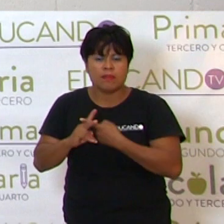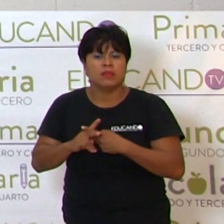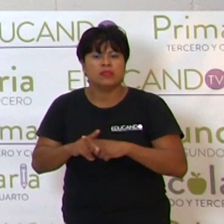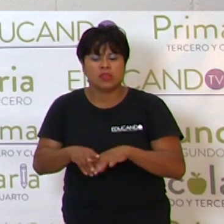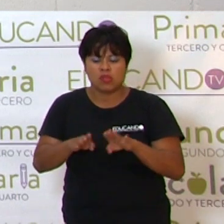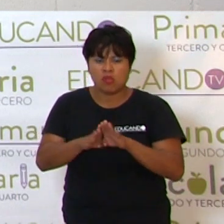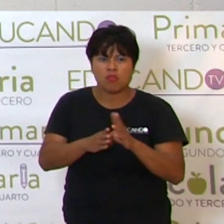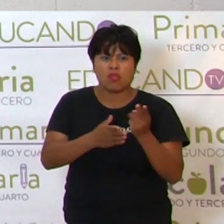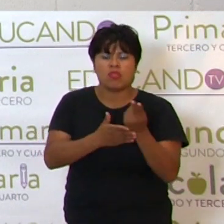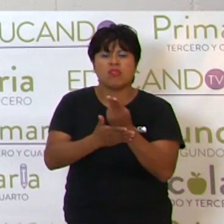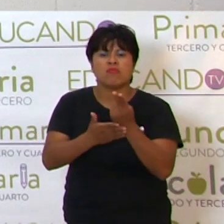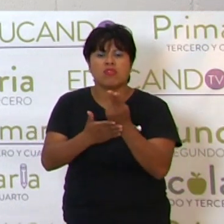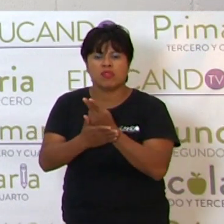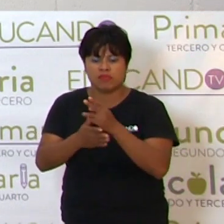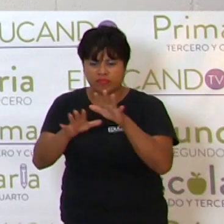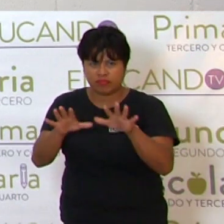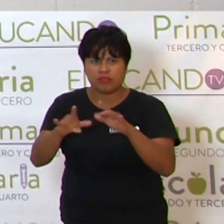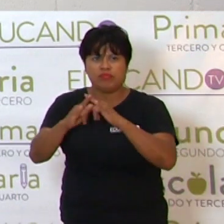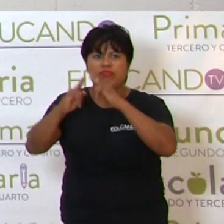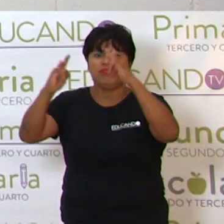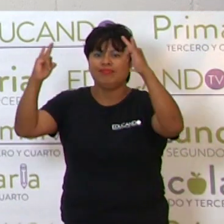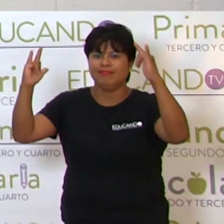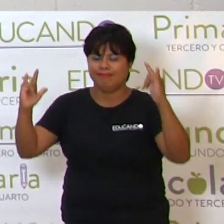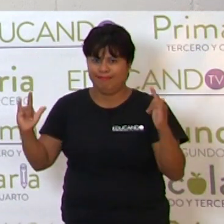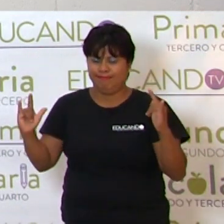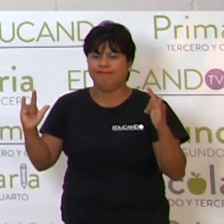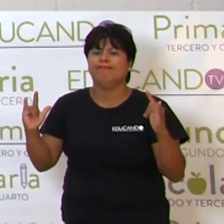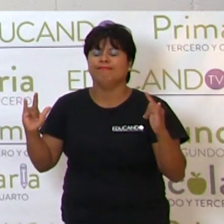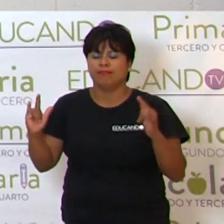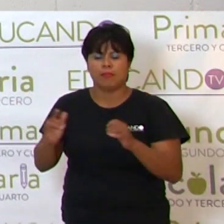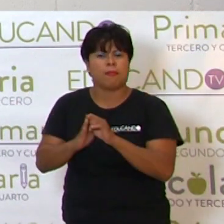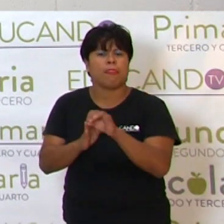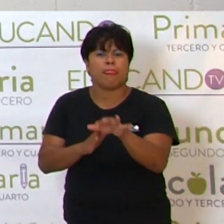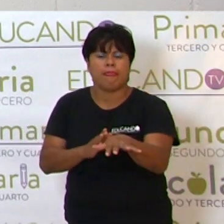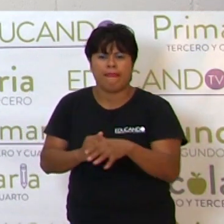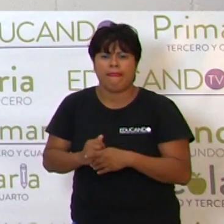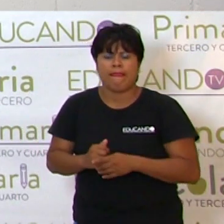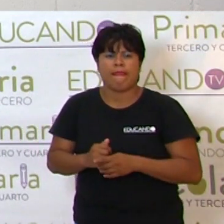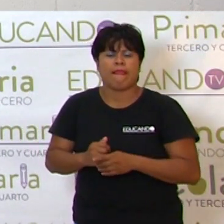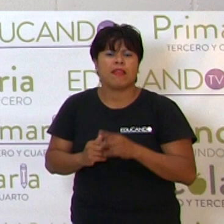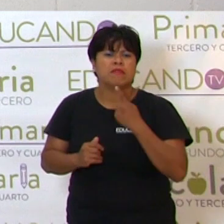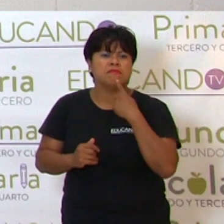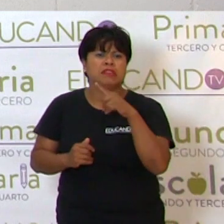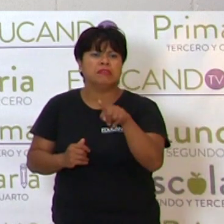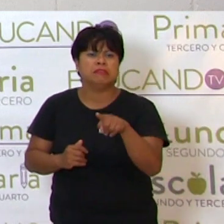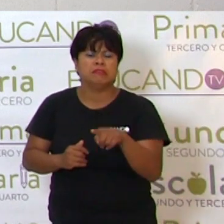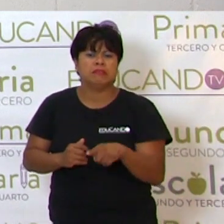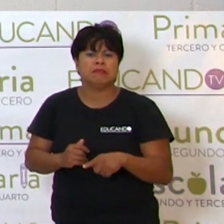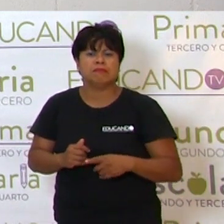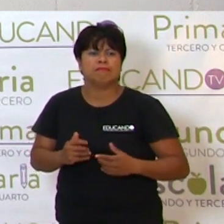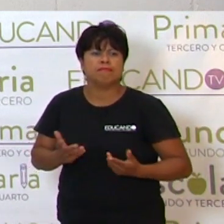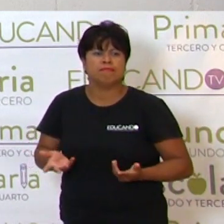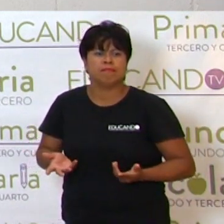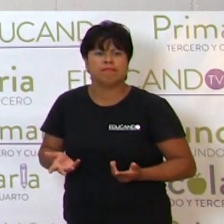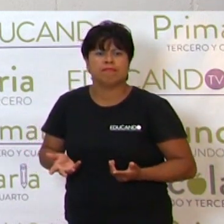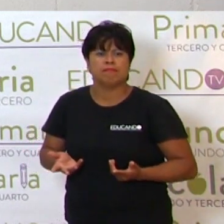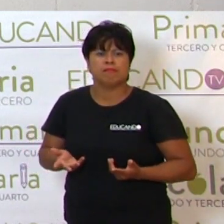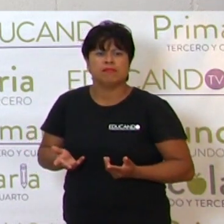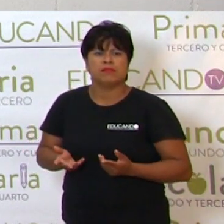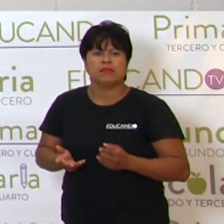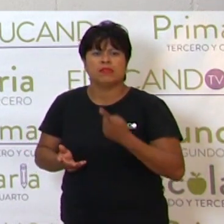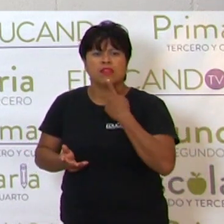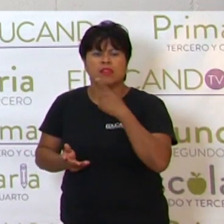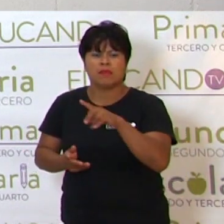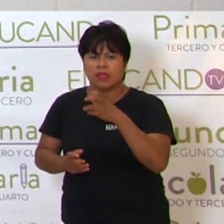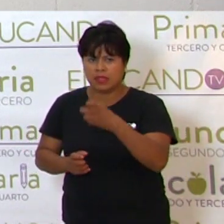a dibujar su escenario. Van, por ejemplo, a decir de esta manera en su croquis, digamos que este